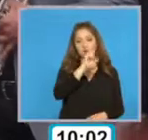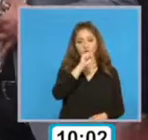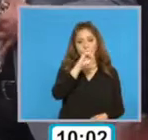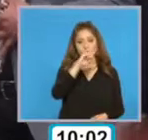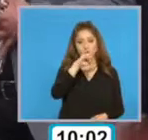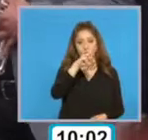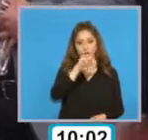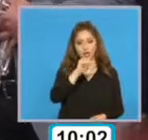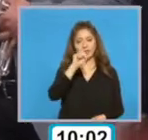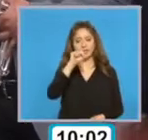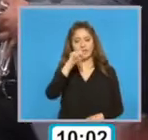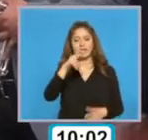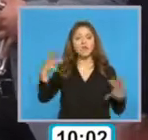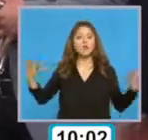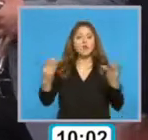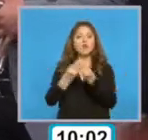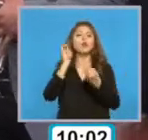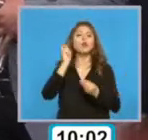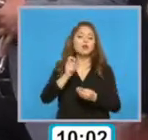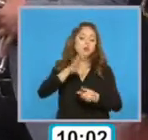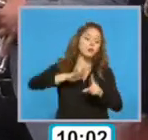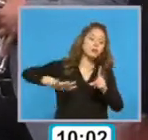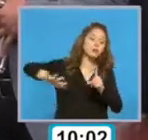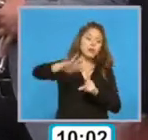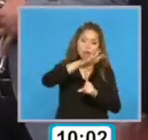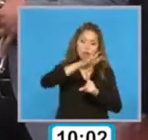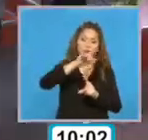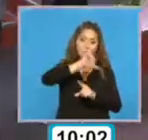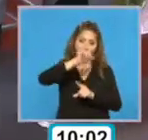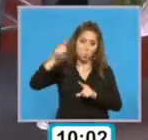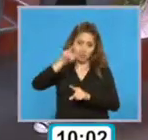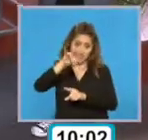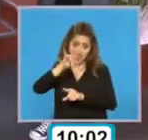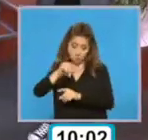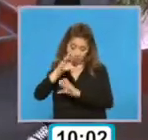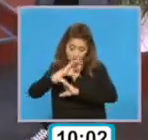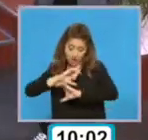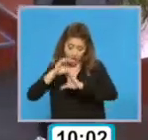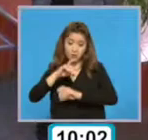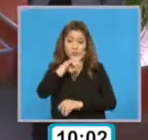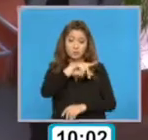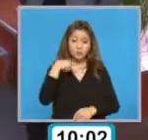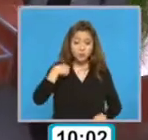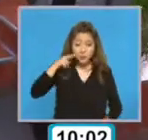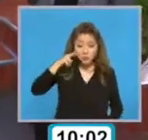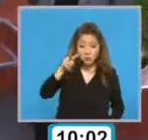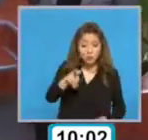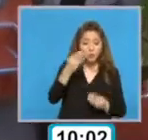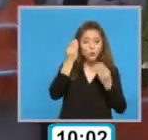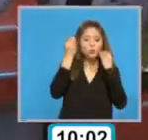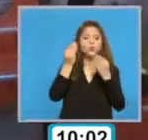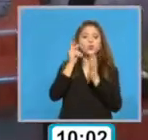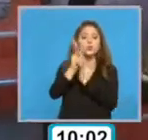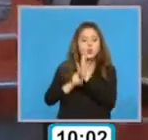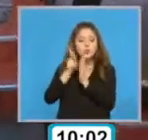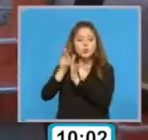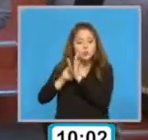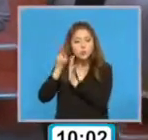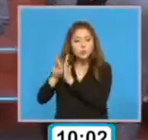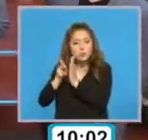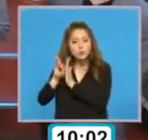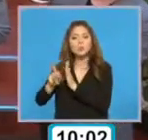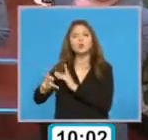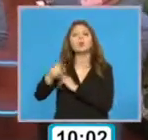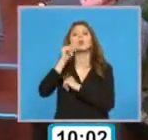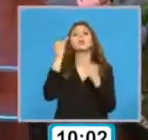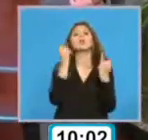en vivo. Oye, estaba viendo ahorita su canal, tienen muchas reproducciones, tienen DVDs y tienen también, pues